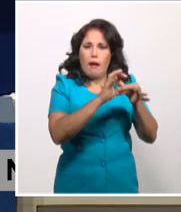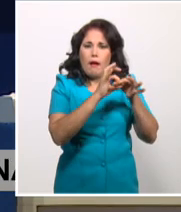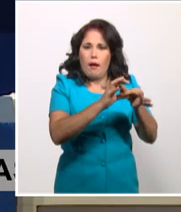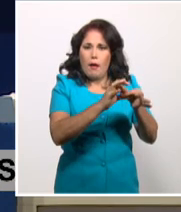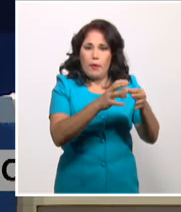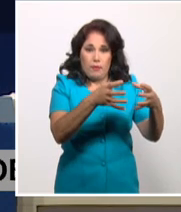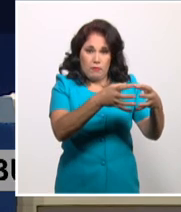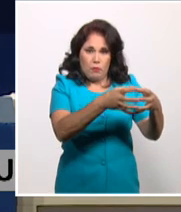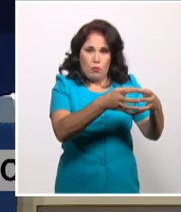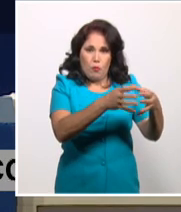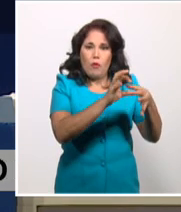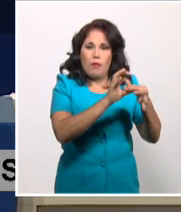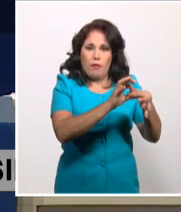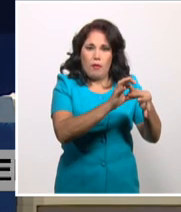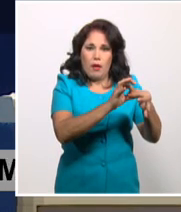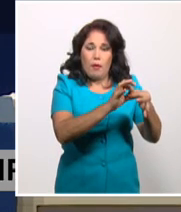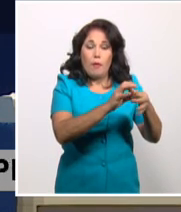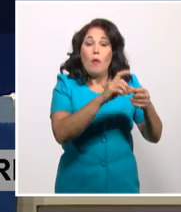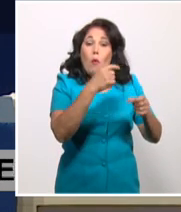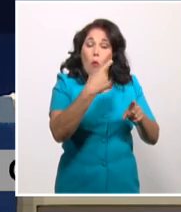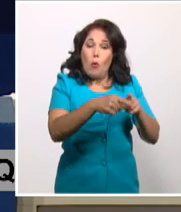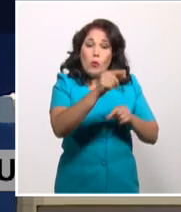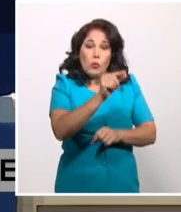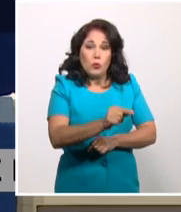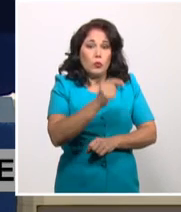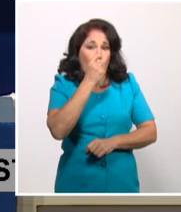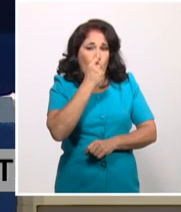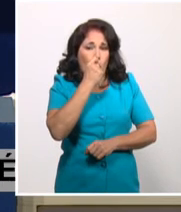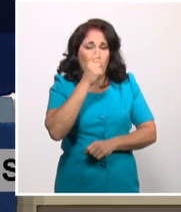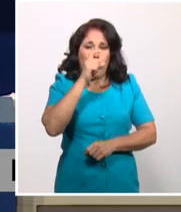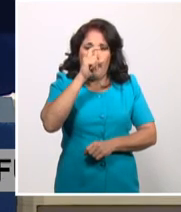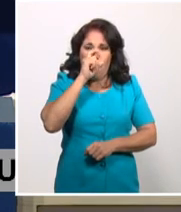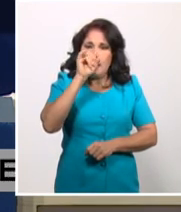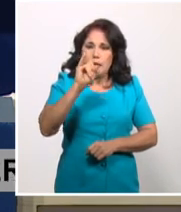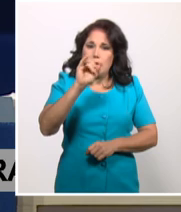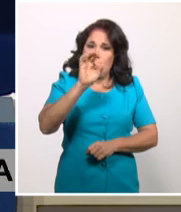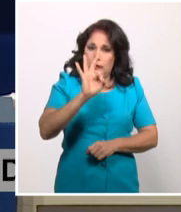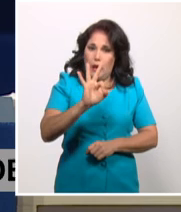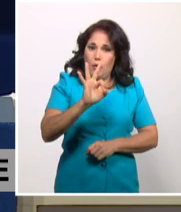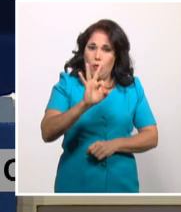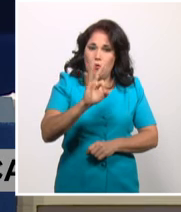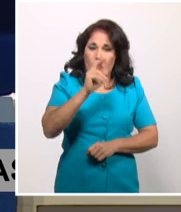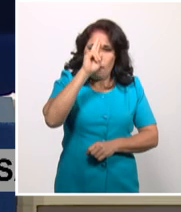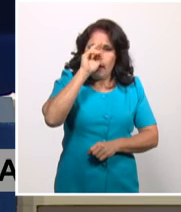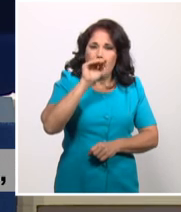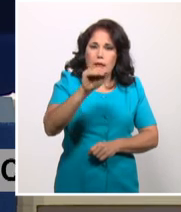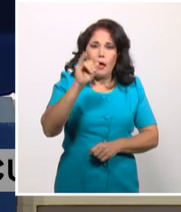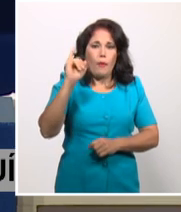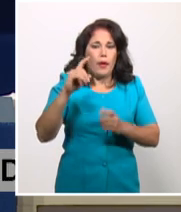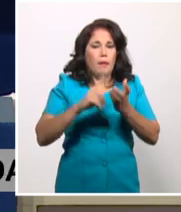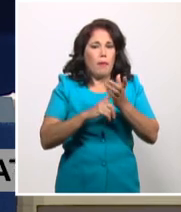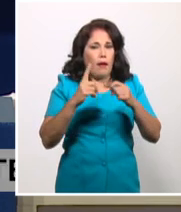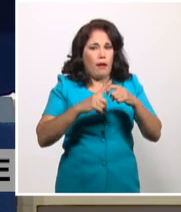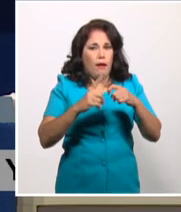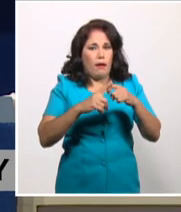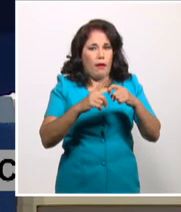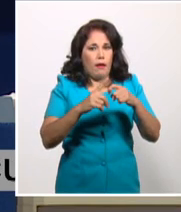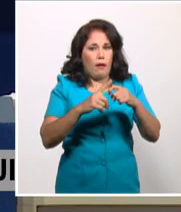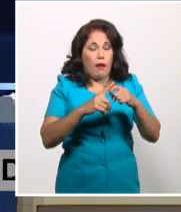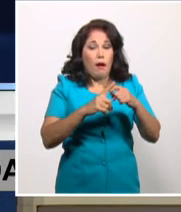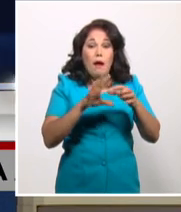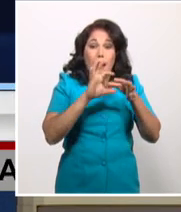tal. Un paciente de 68 años cubano que se encuentra ingresado en el IPK, pasó del